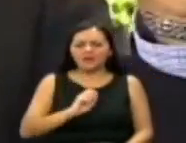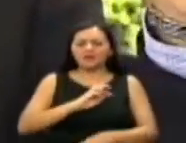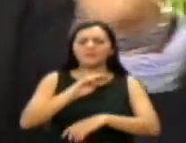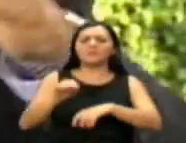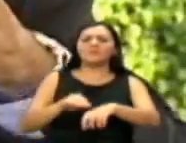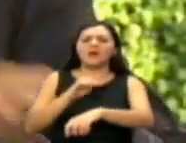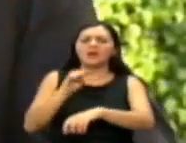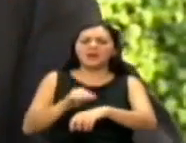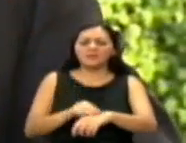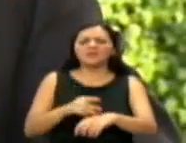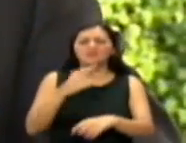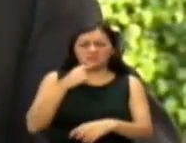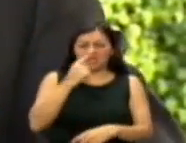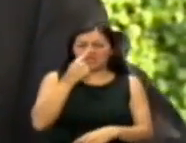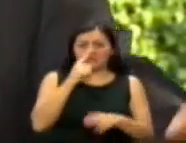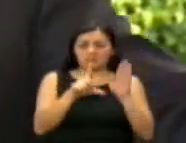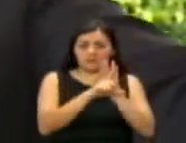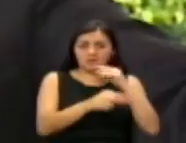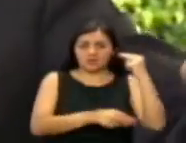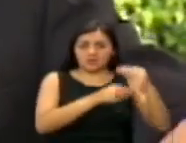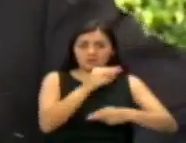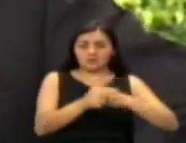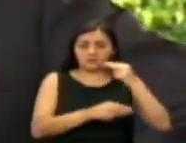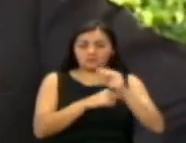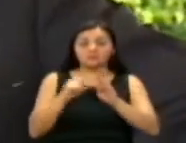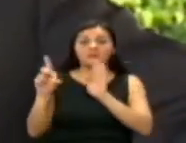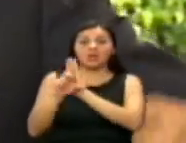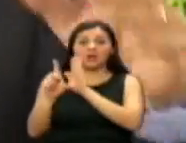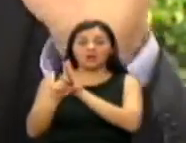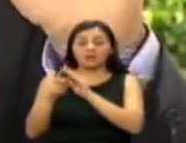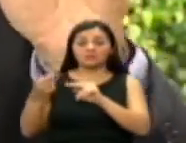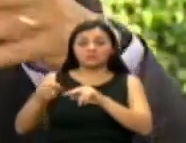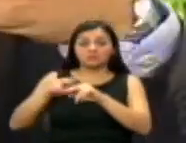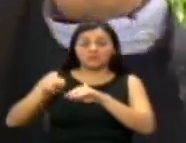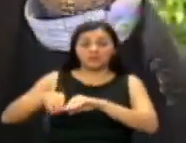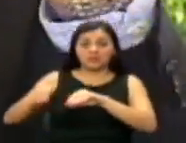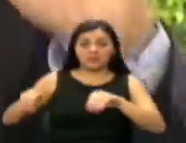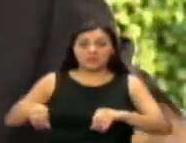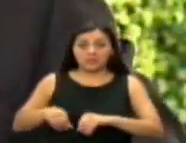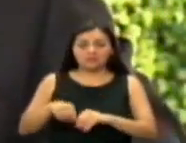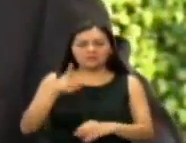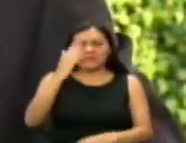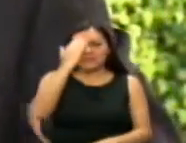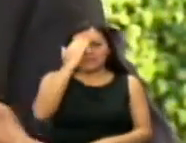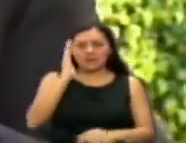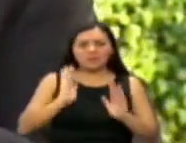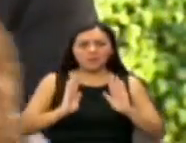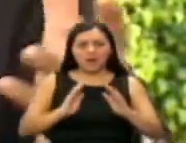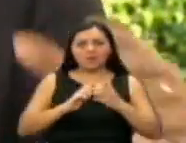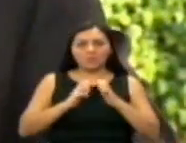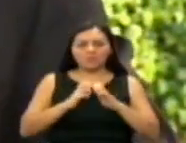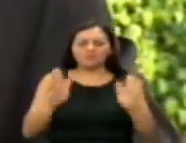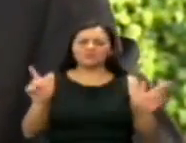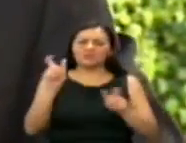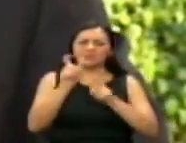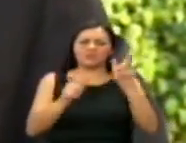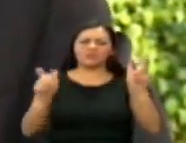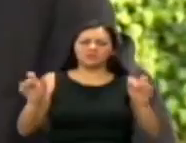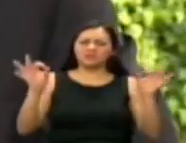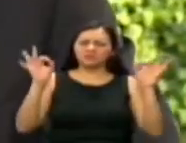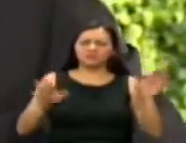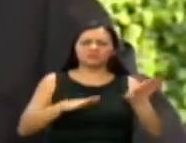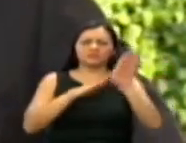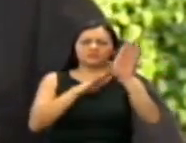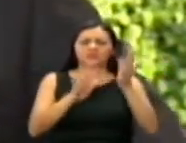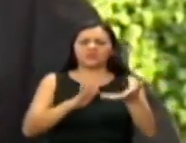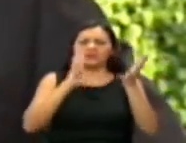interesa la adherencia, la ley de plusvalía, a ver si se enteraron del paro, etcétera. Esa gente está totalmente con la revolución.